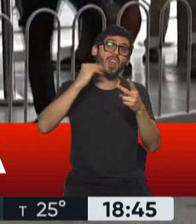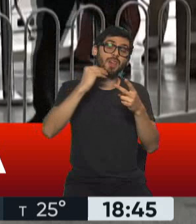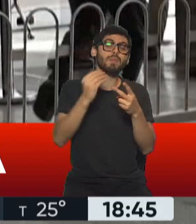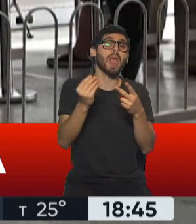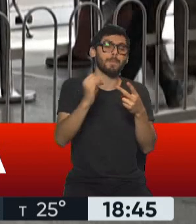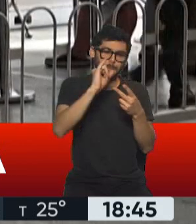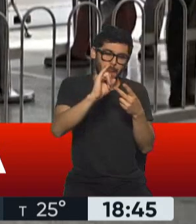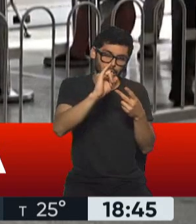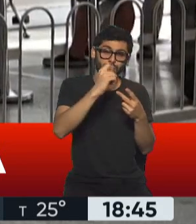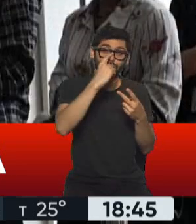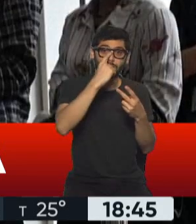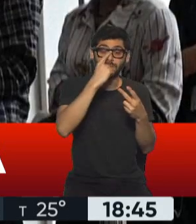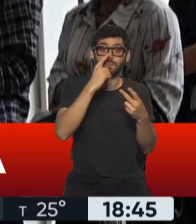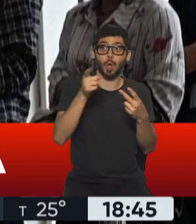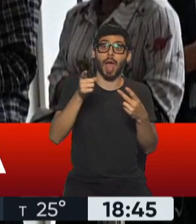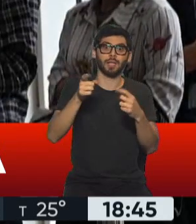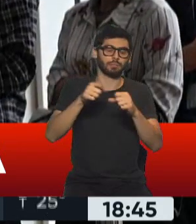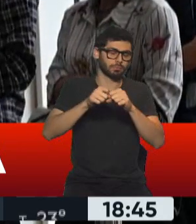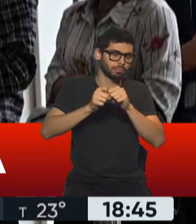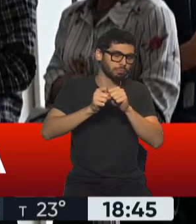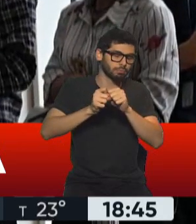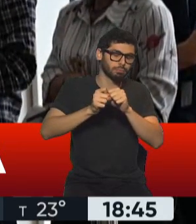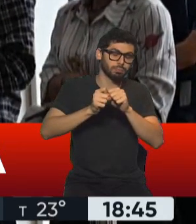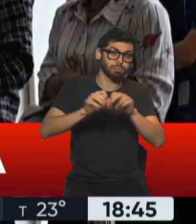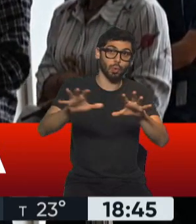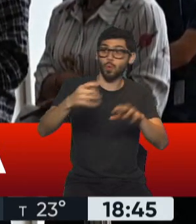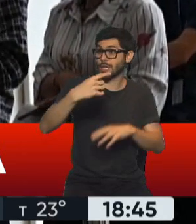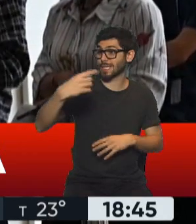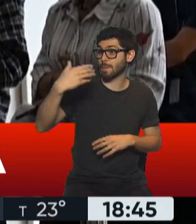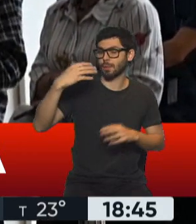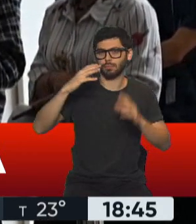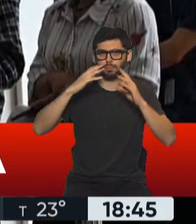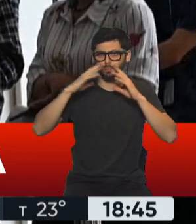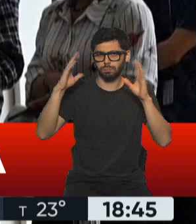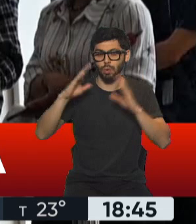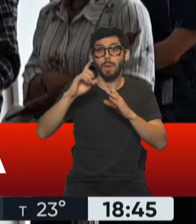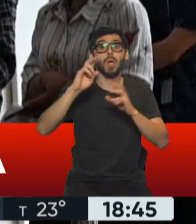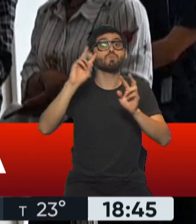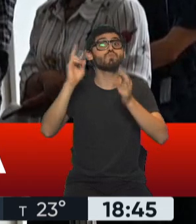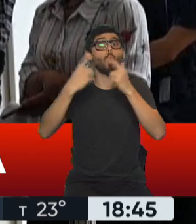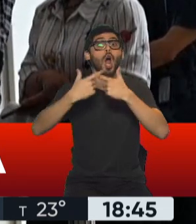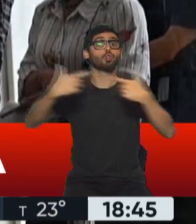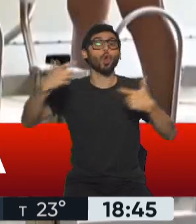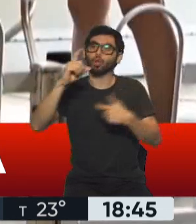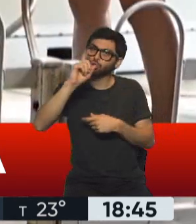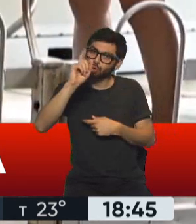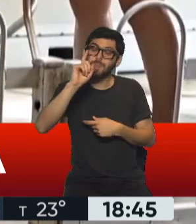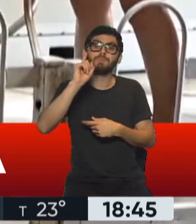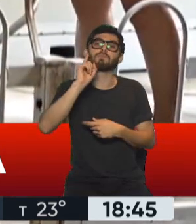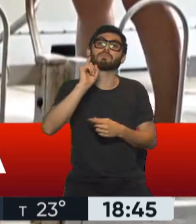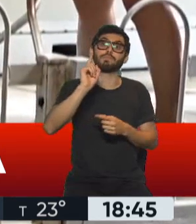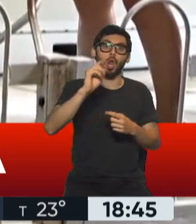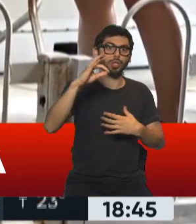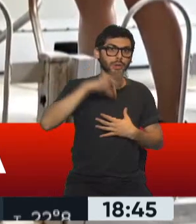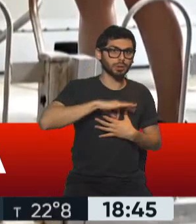donde impactó fuerte en las últimas semanas. No así en cantidad de muertes, pero sí, claro, una